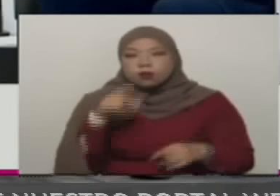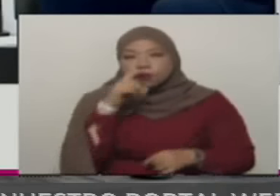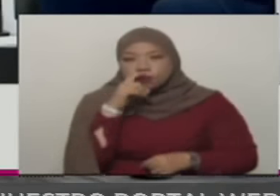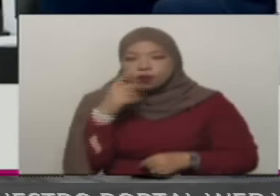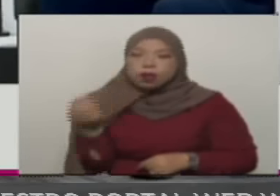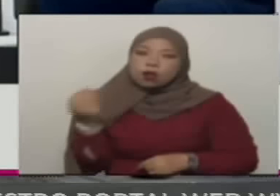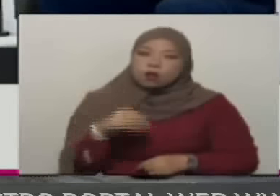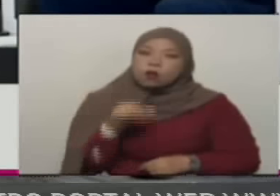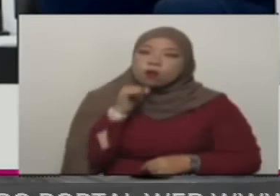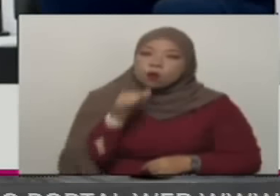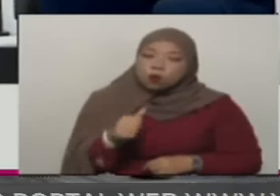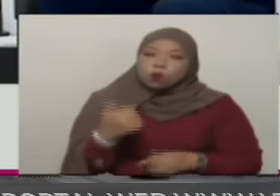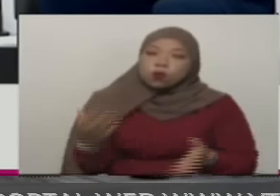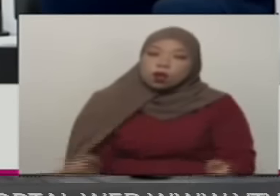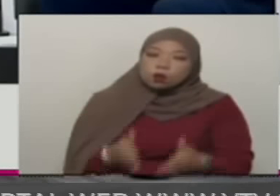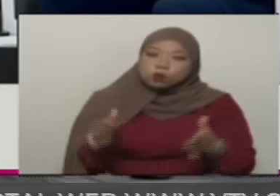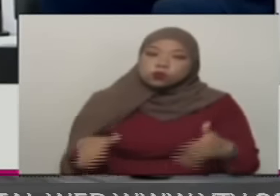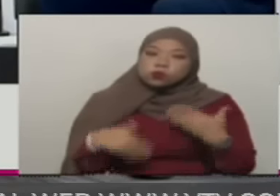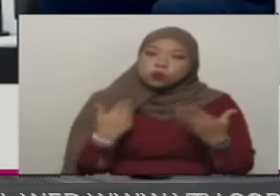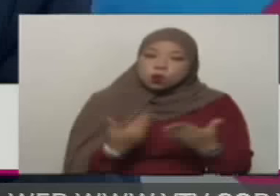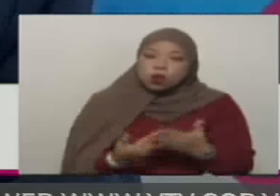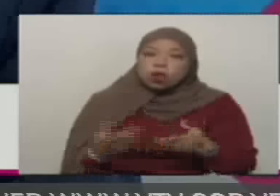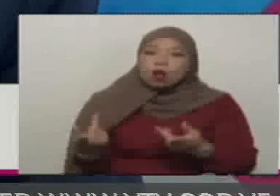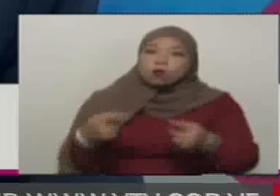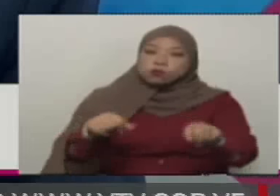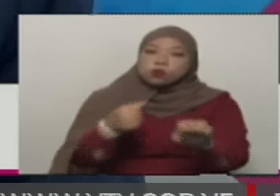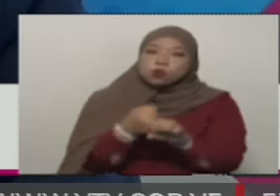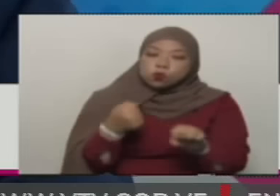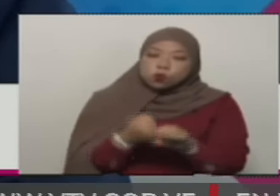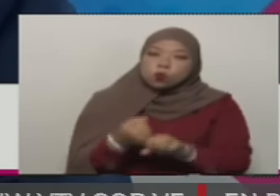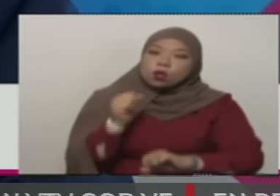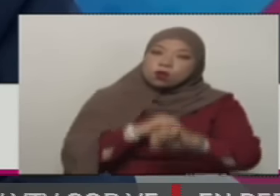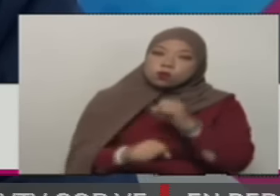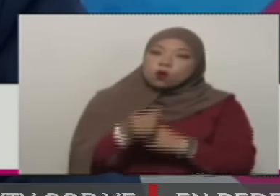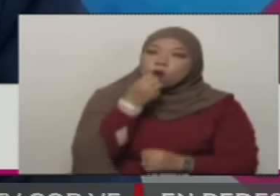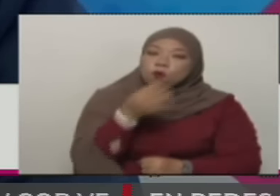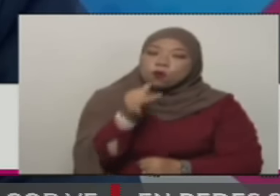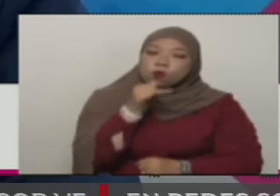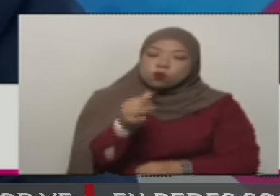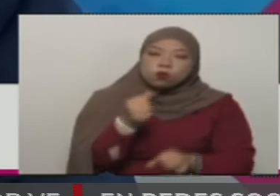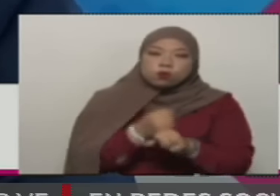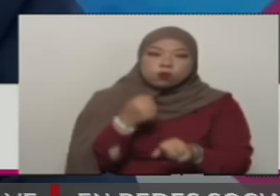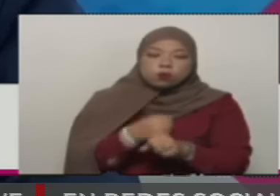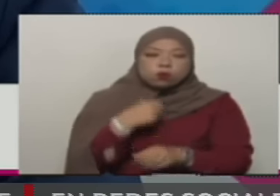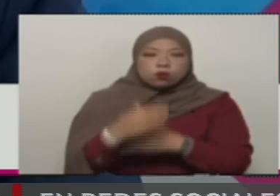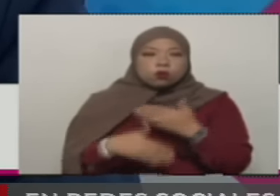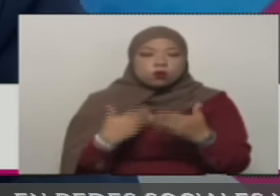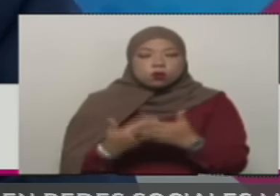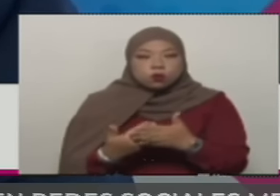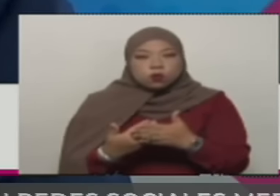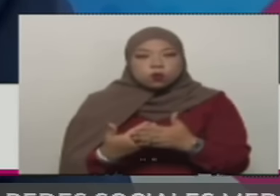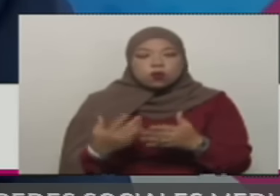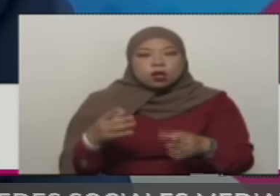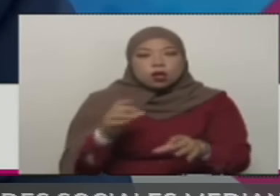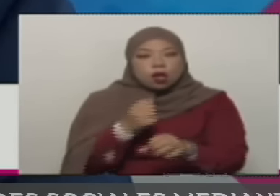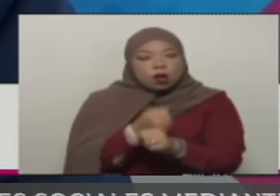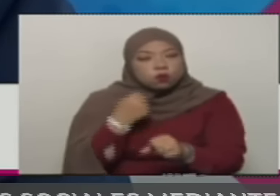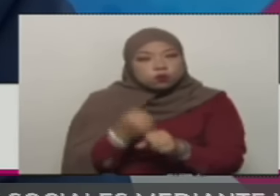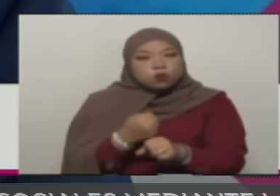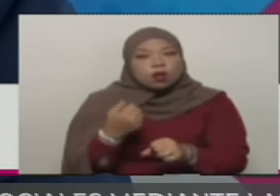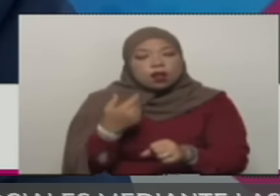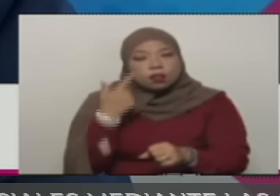malas para aquellos que han propiciado sanciones y bloqueos. Y precisamente frente a estas buenas noticias, hace pocos días ha querido apretar la